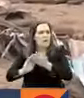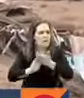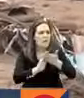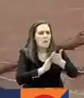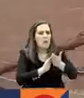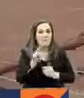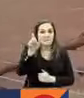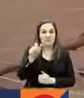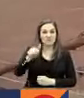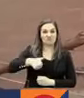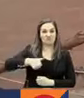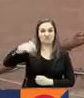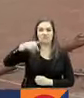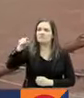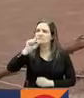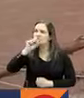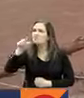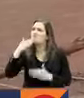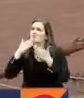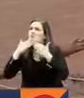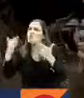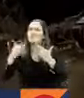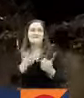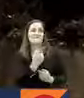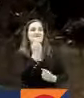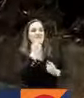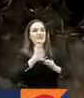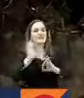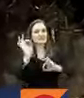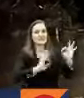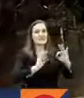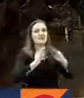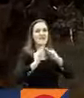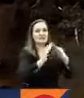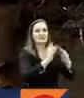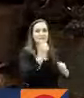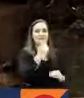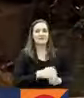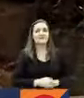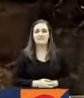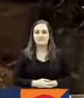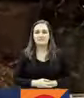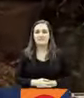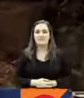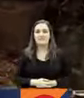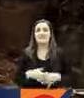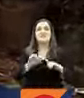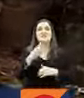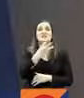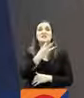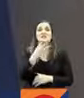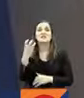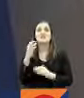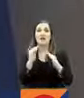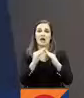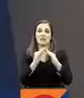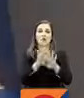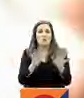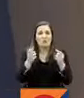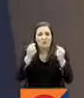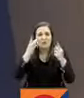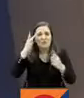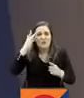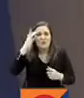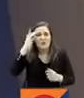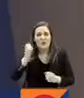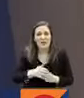soluciones de vivienda no han podido ser entregadas en su totalidad a la fecha. Solo han construido 300 viviendas. No entendemos el por qué la